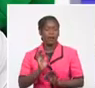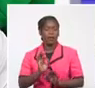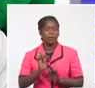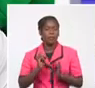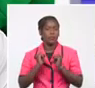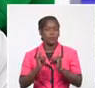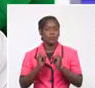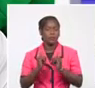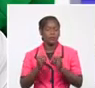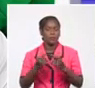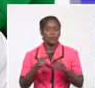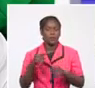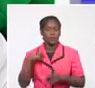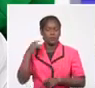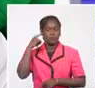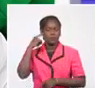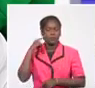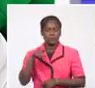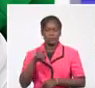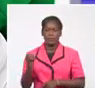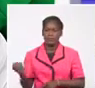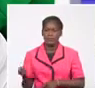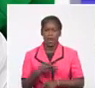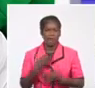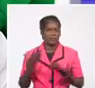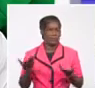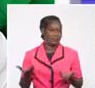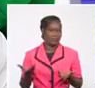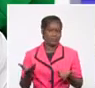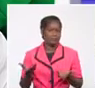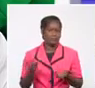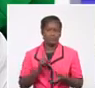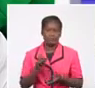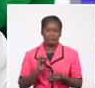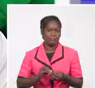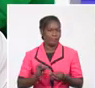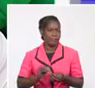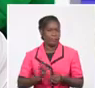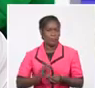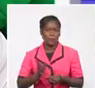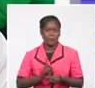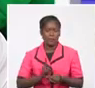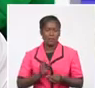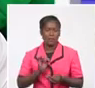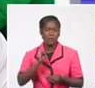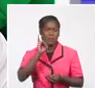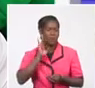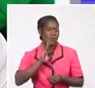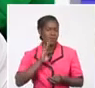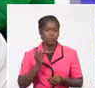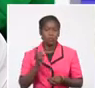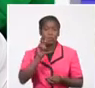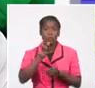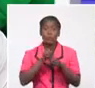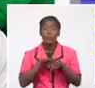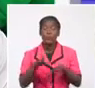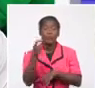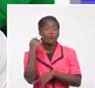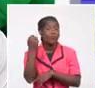falsa, como también ayer fue falso una noticia que circuló y que se esclareció